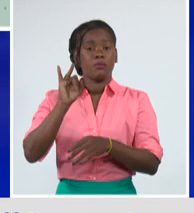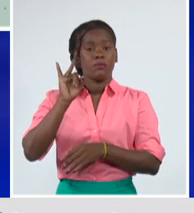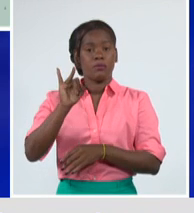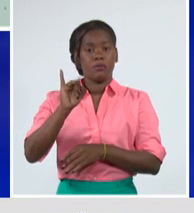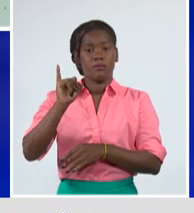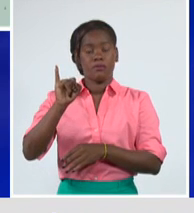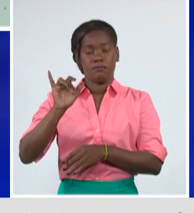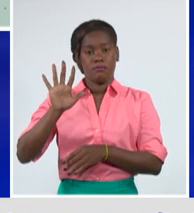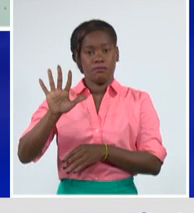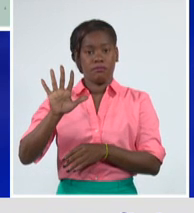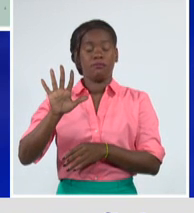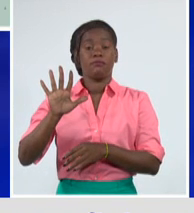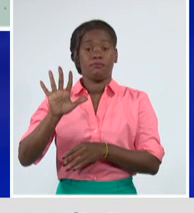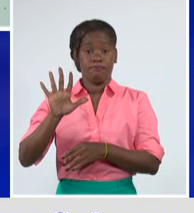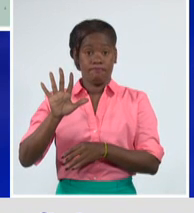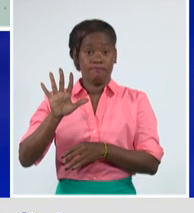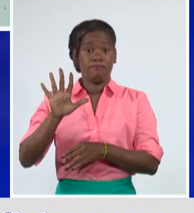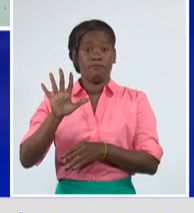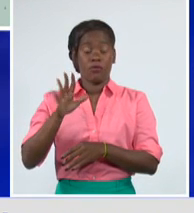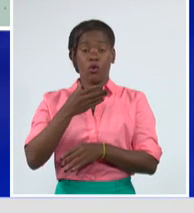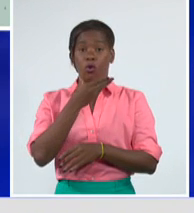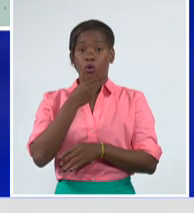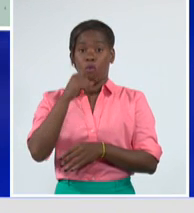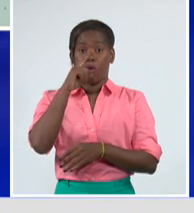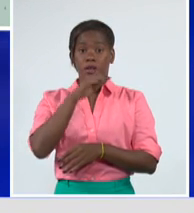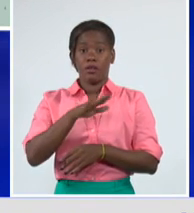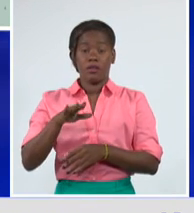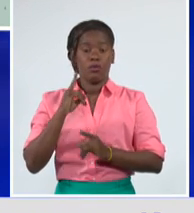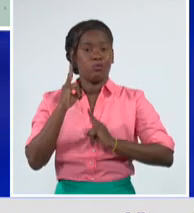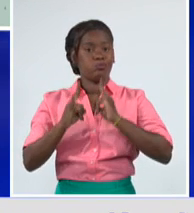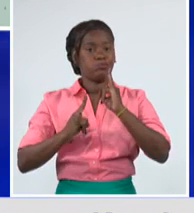22.765 pacientes en edades pediátricas,